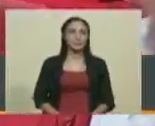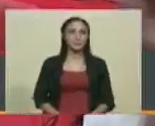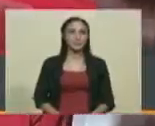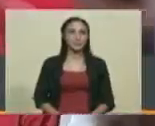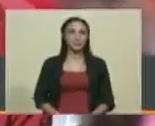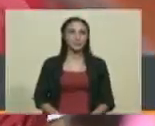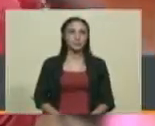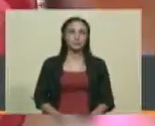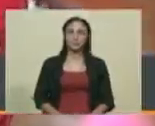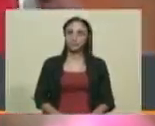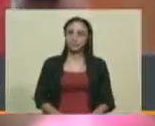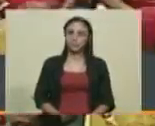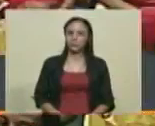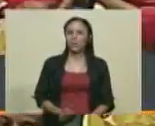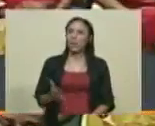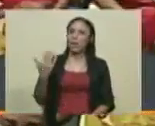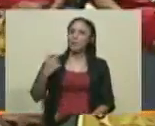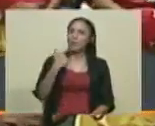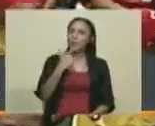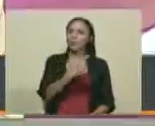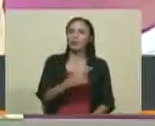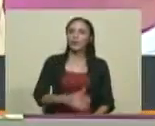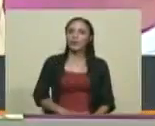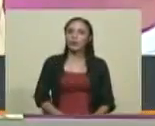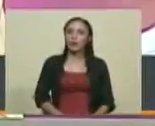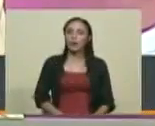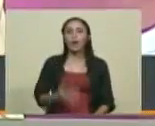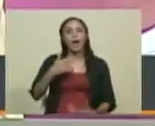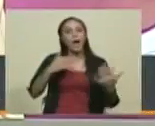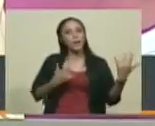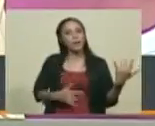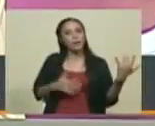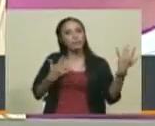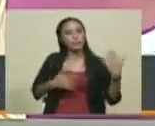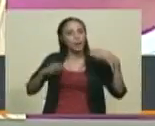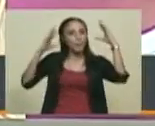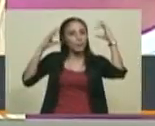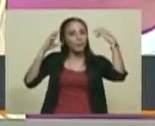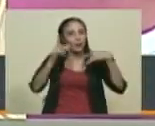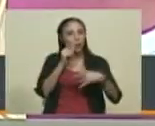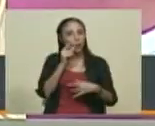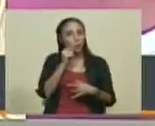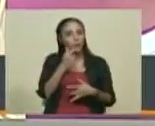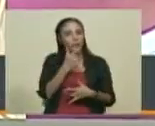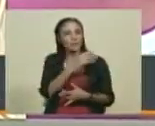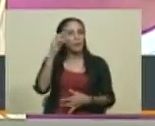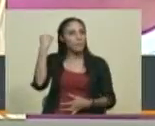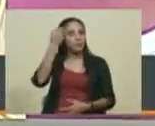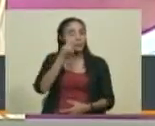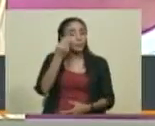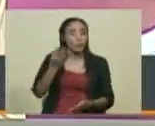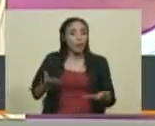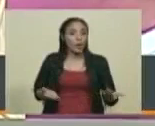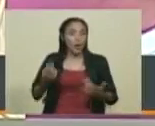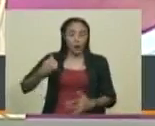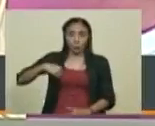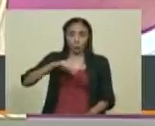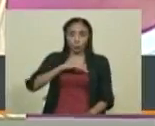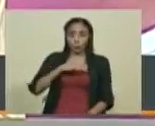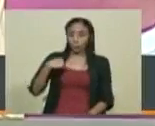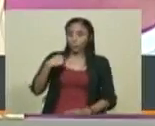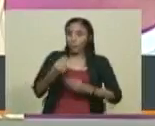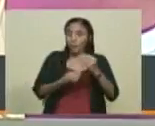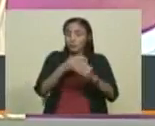O como dijera Franlis Ali Primera, a nosotros nos toca hacer